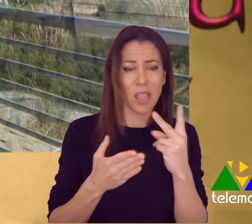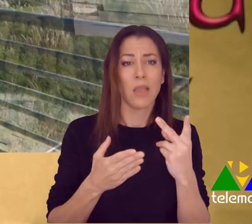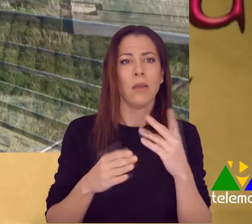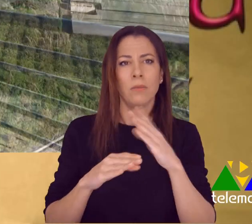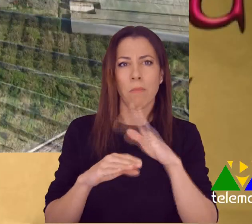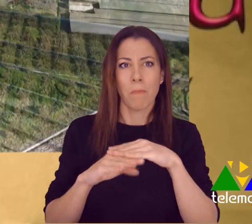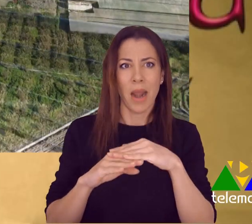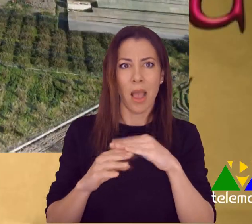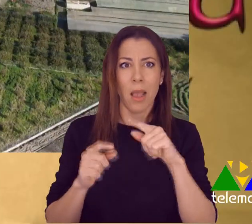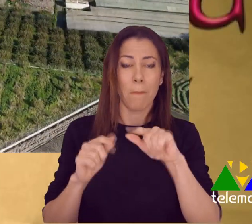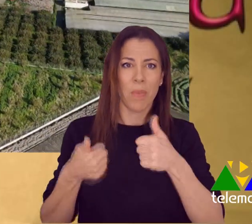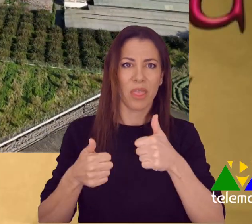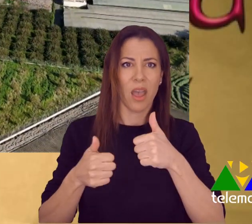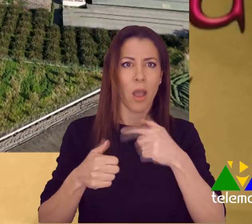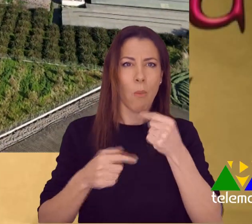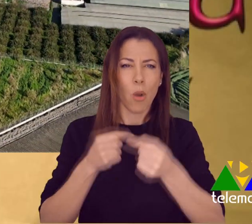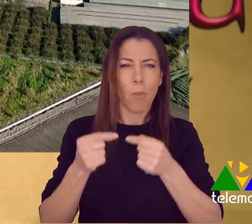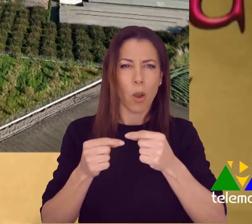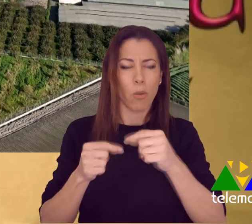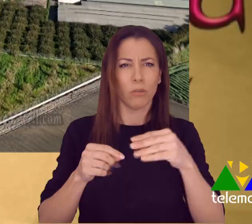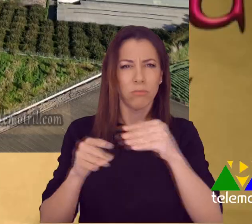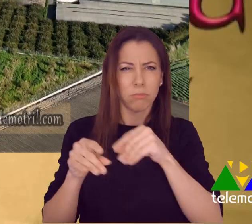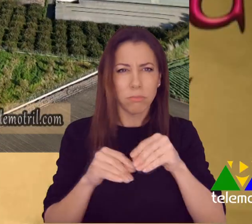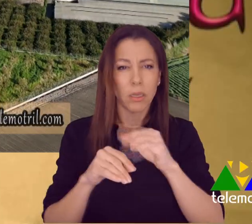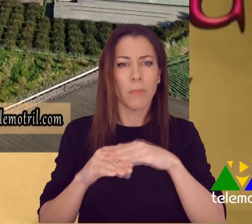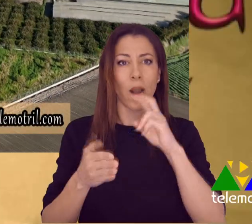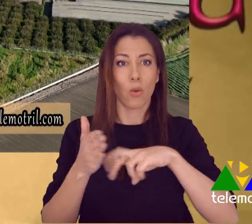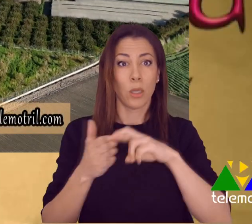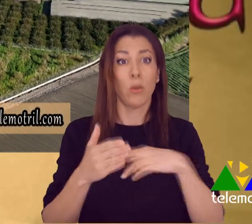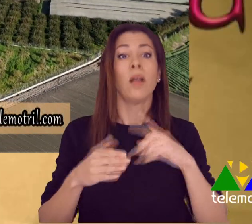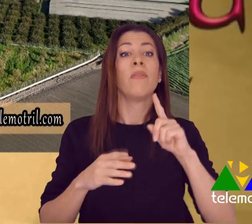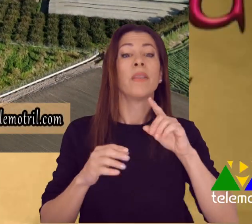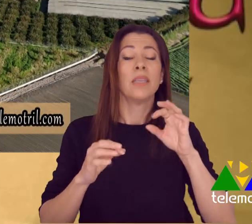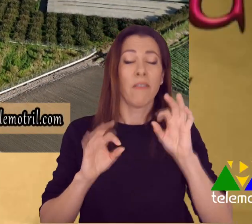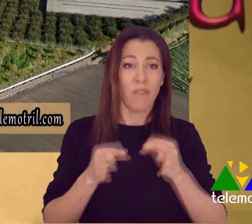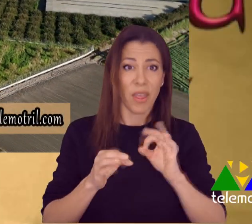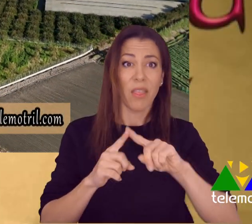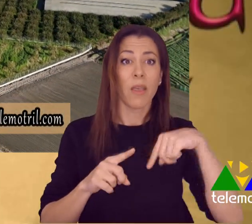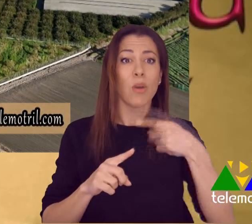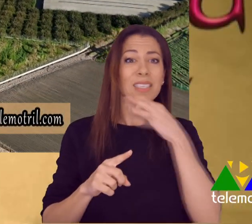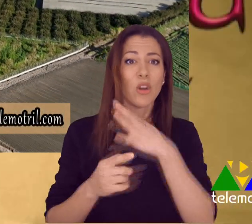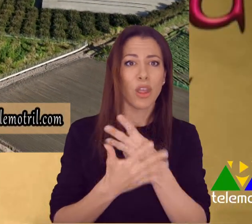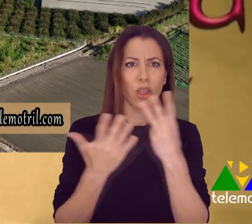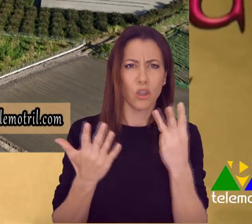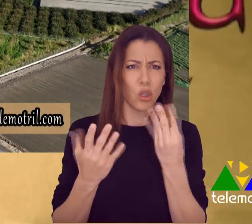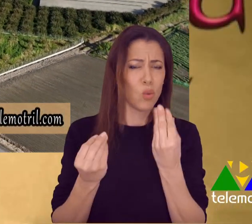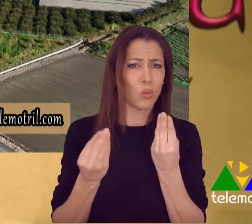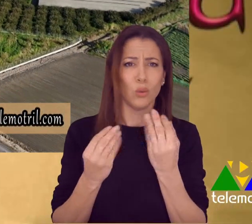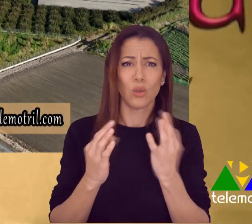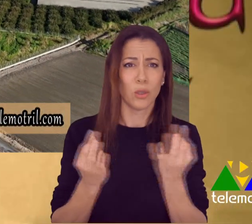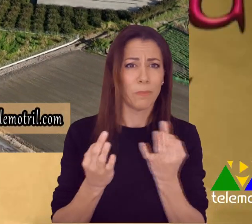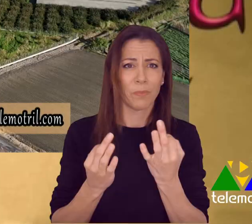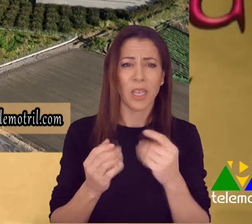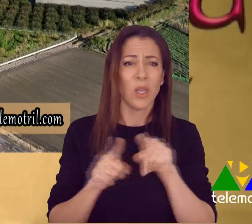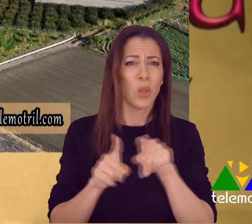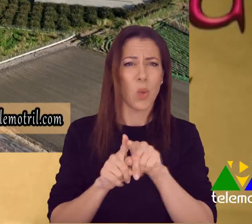Y efectivamente, que también decíamos que en el siglo XVIII llueve mucho, y como habían talado todos los montes de alrededor,